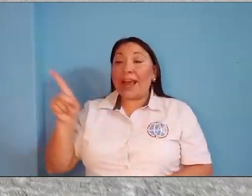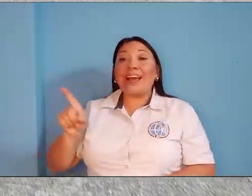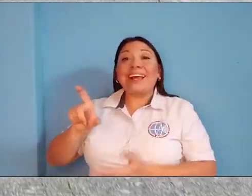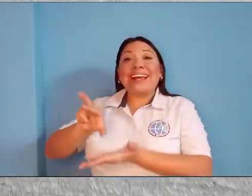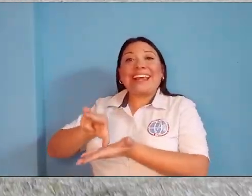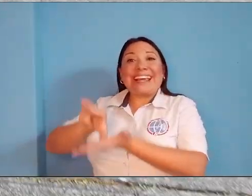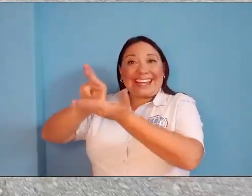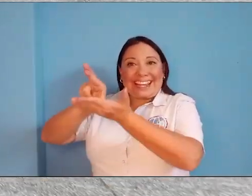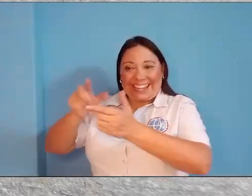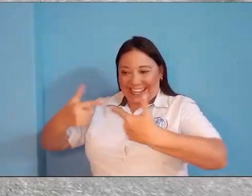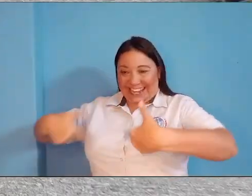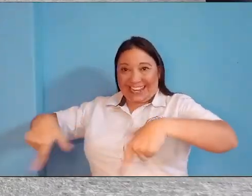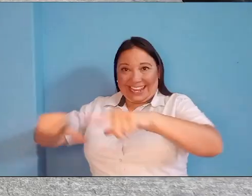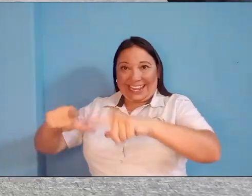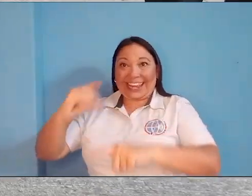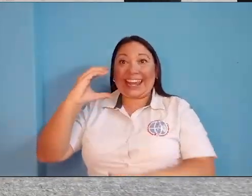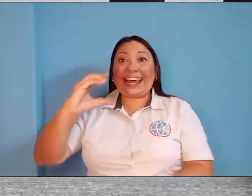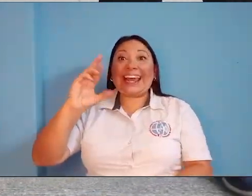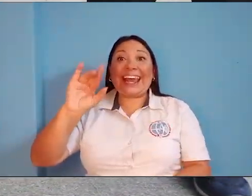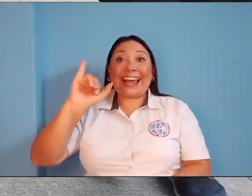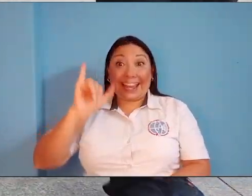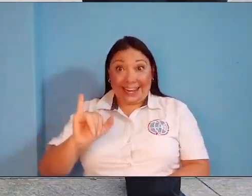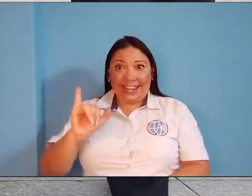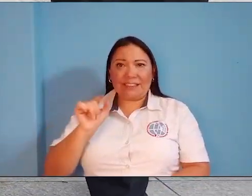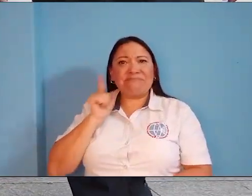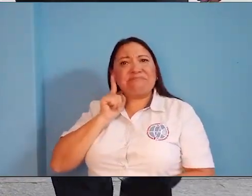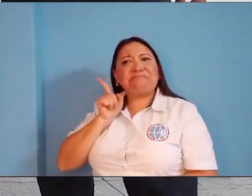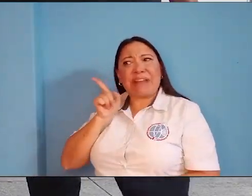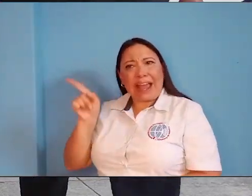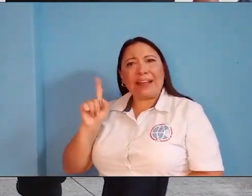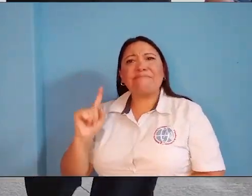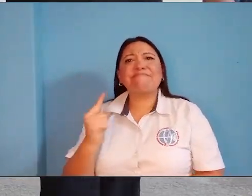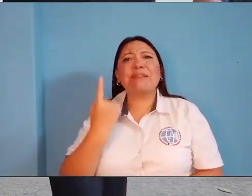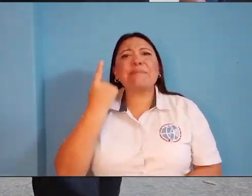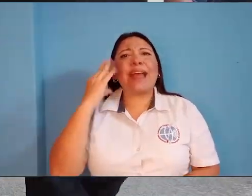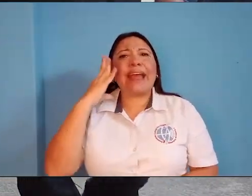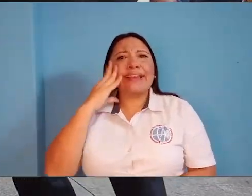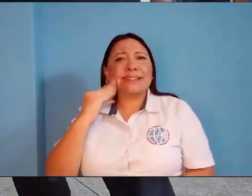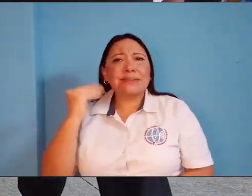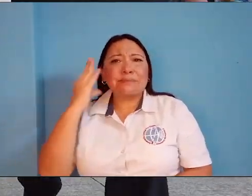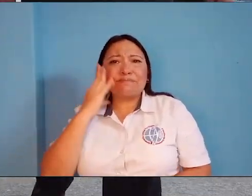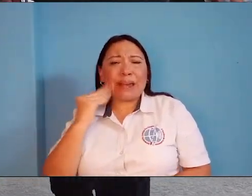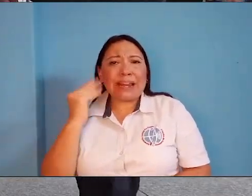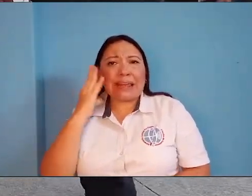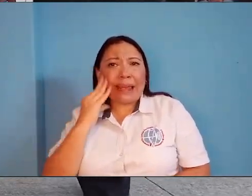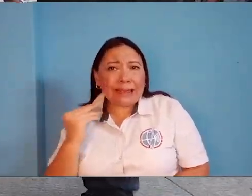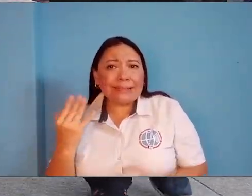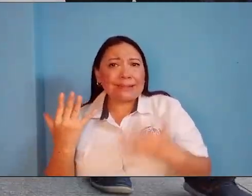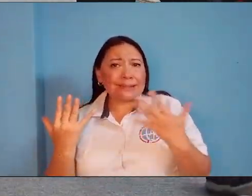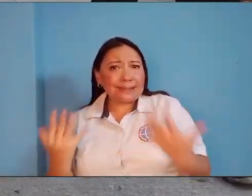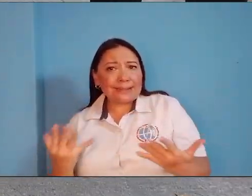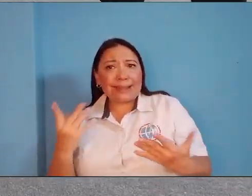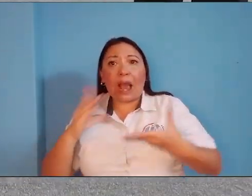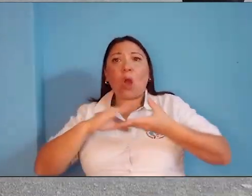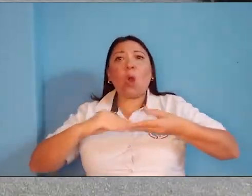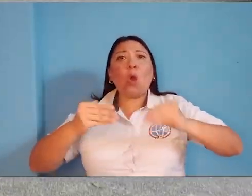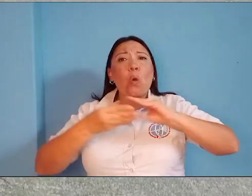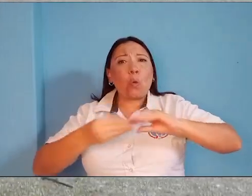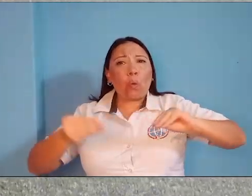aquí viviendo la experiencia, ¿verdad? Porque desde un tiempo atrás yo tenía